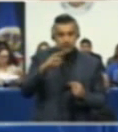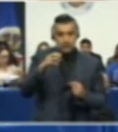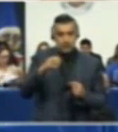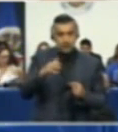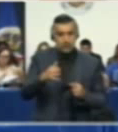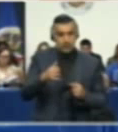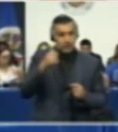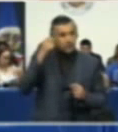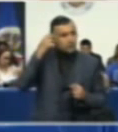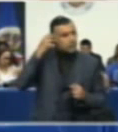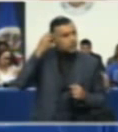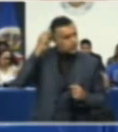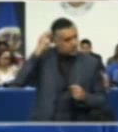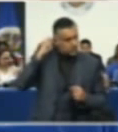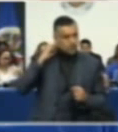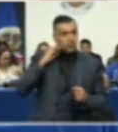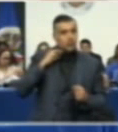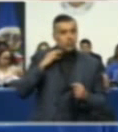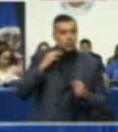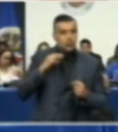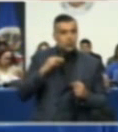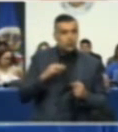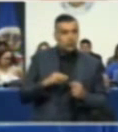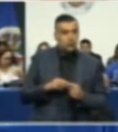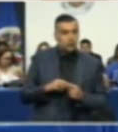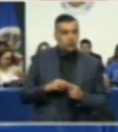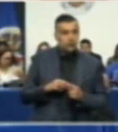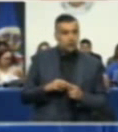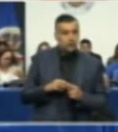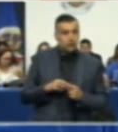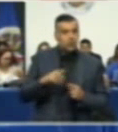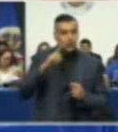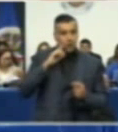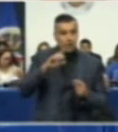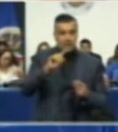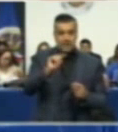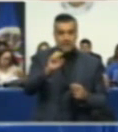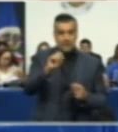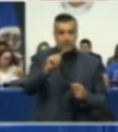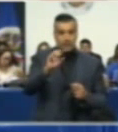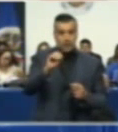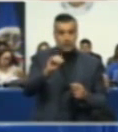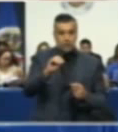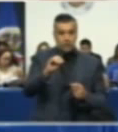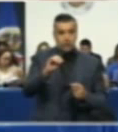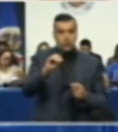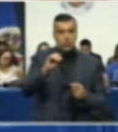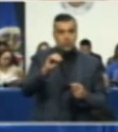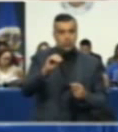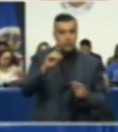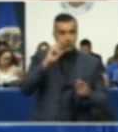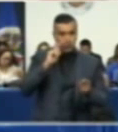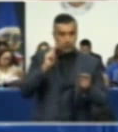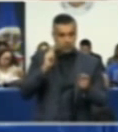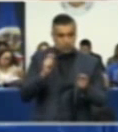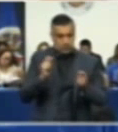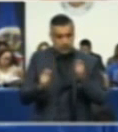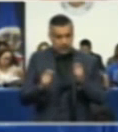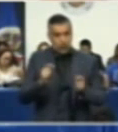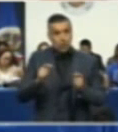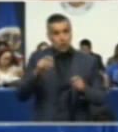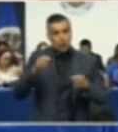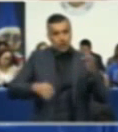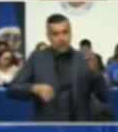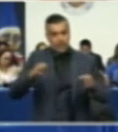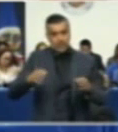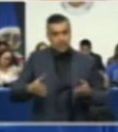como testigo testamentario ruego, testamento cerrado, testamento ológrafo, sus formalidades, la apertura